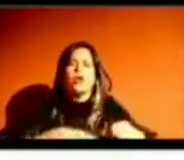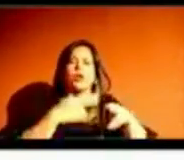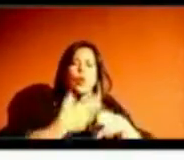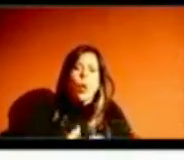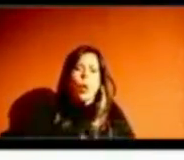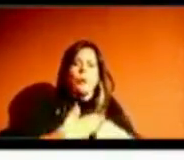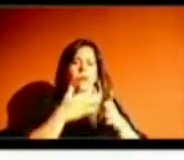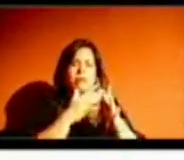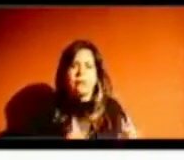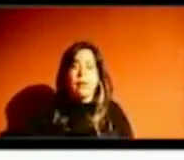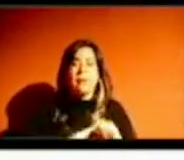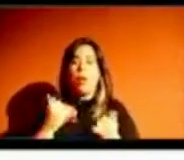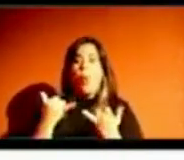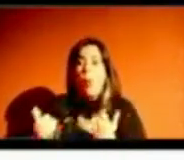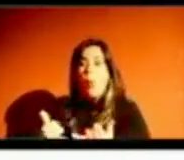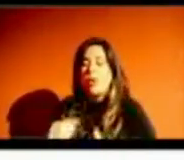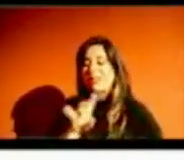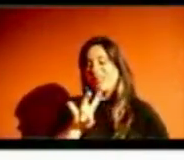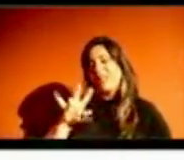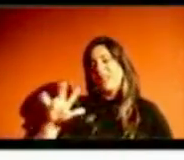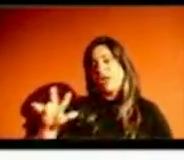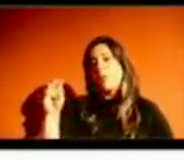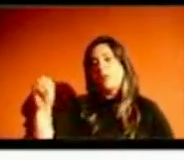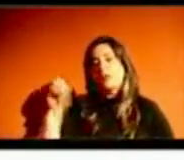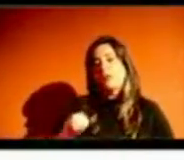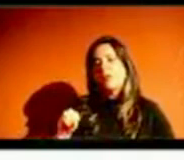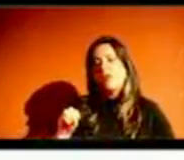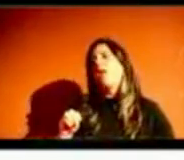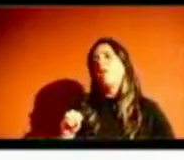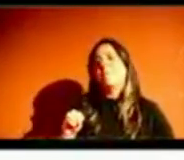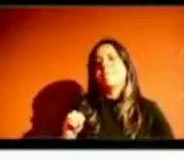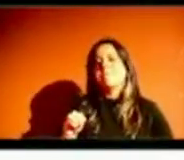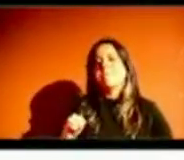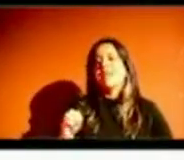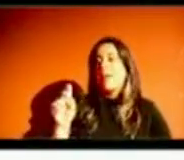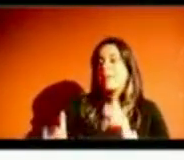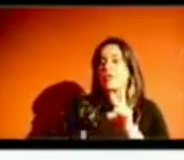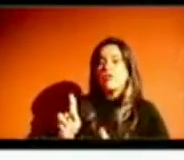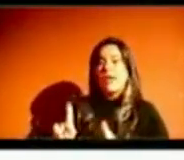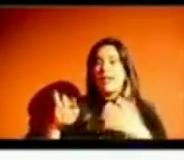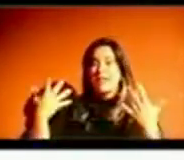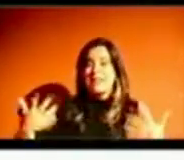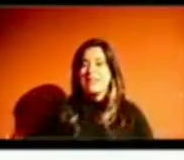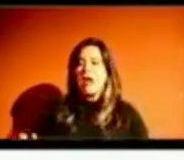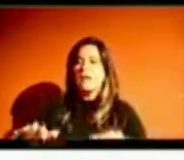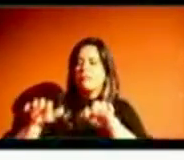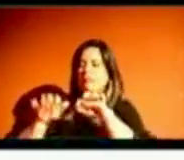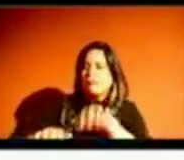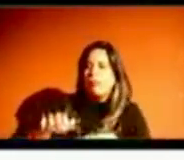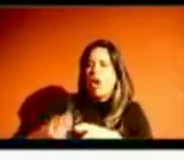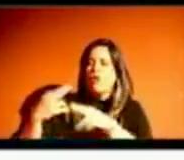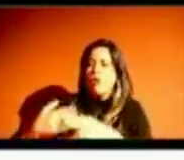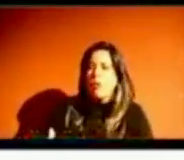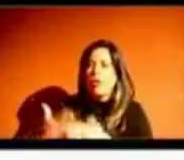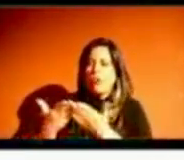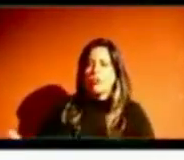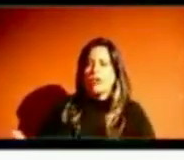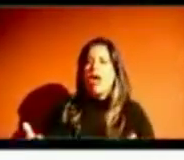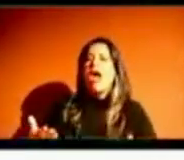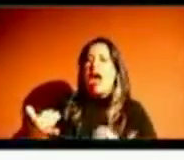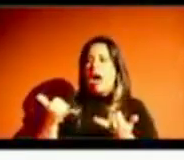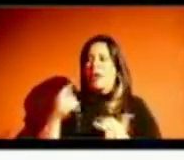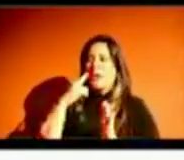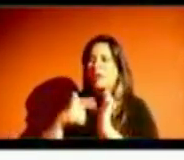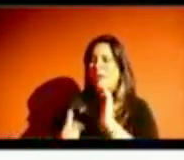Hoy podemos decir que el 73.4% de las personas que se han registrado en la plataforma lo consideran un proceso